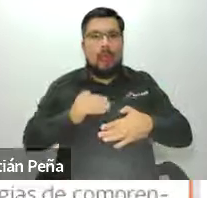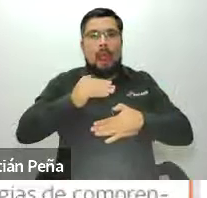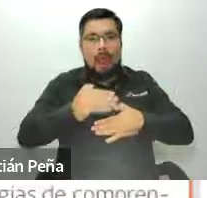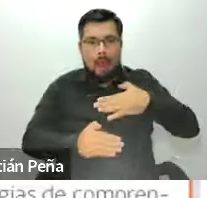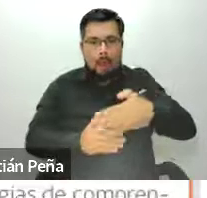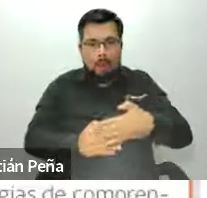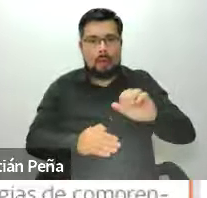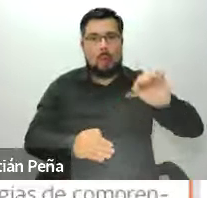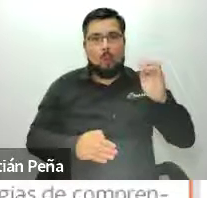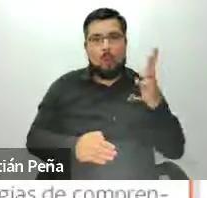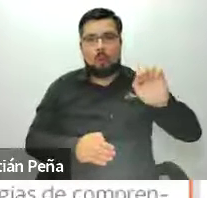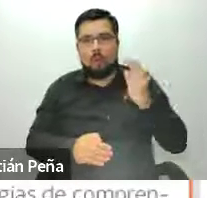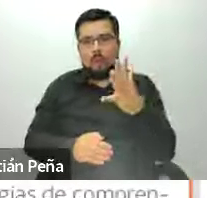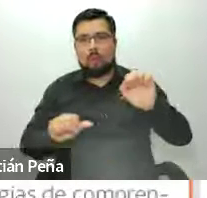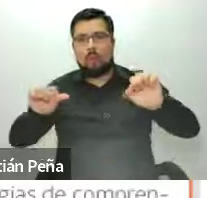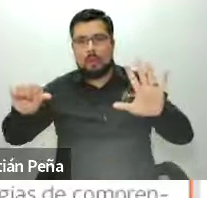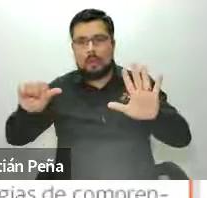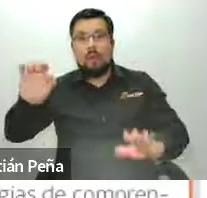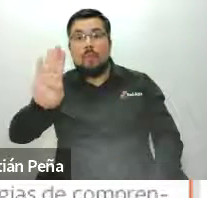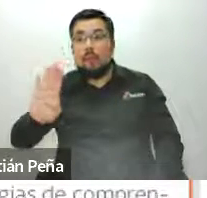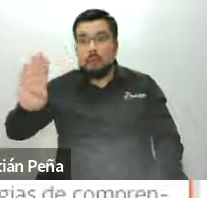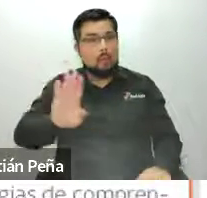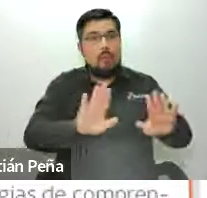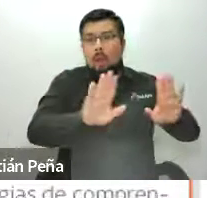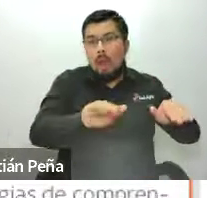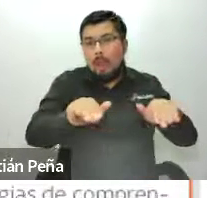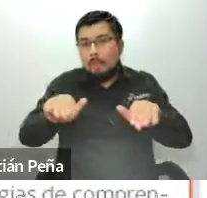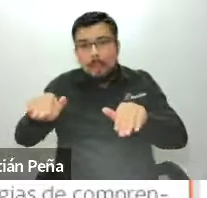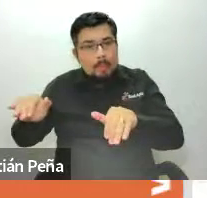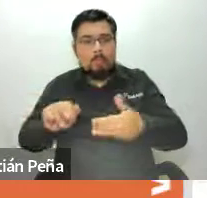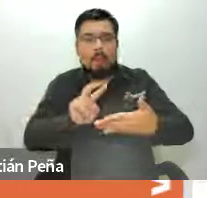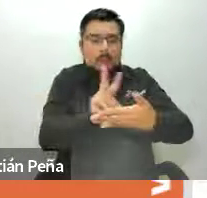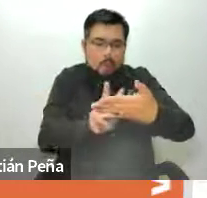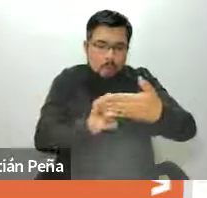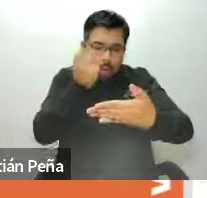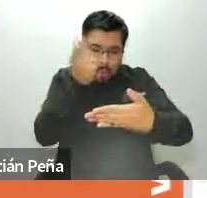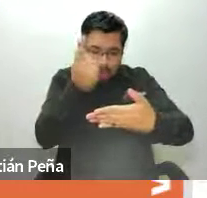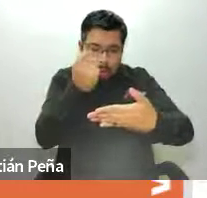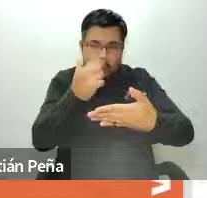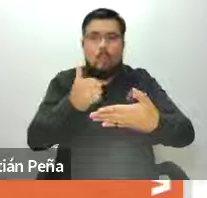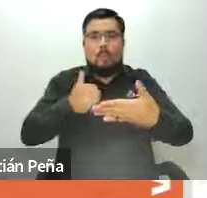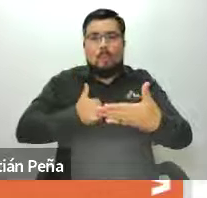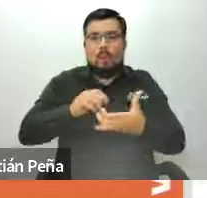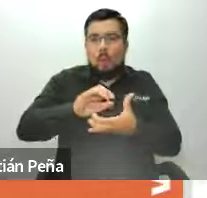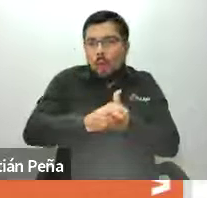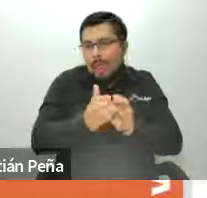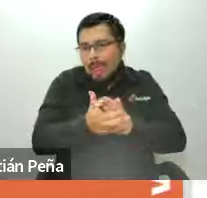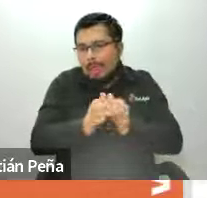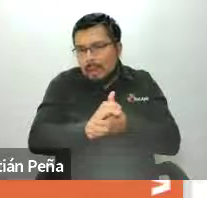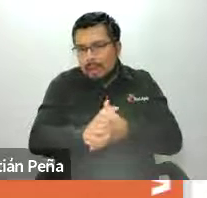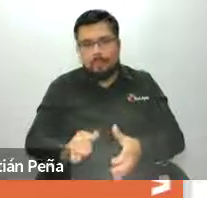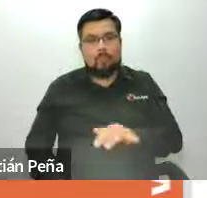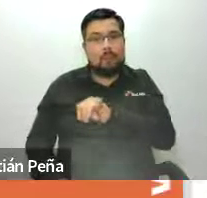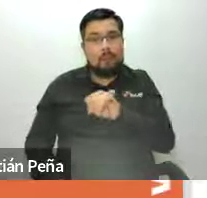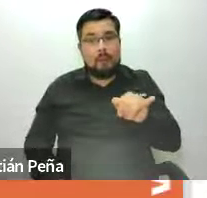básico, sigue la misma línea de comprensión de lectura aplicando estrategias. Pues si volvemos atrás, ¿no es cierto?, vemos que la segunda línea